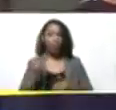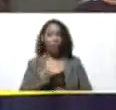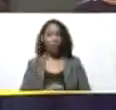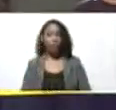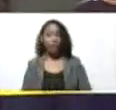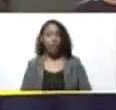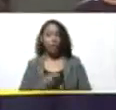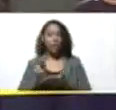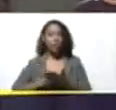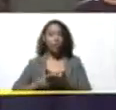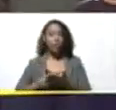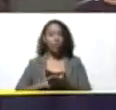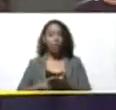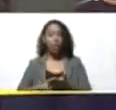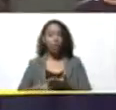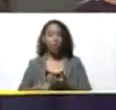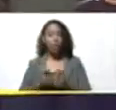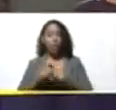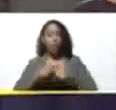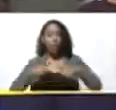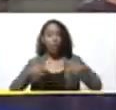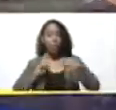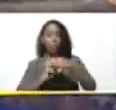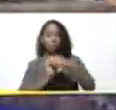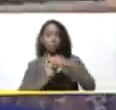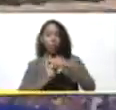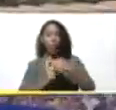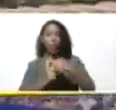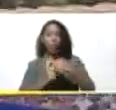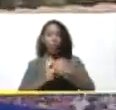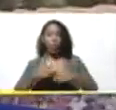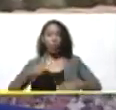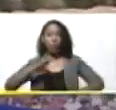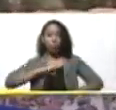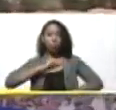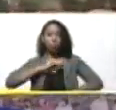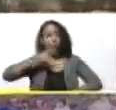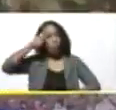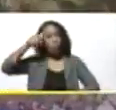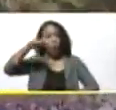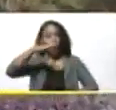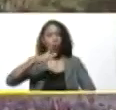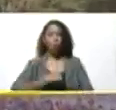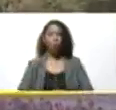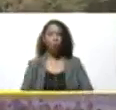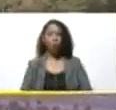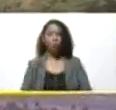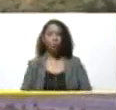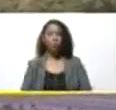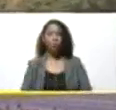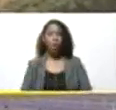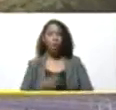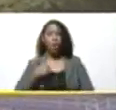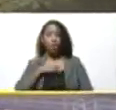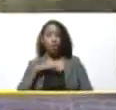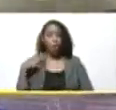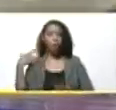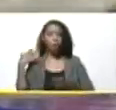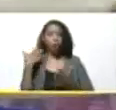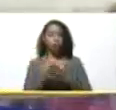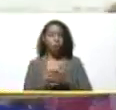de recuperación, de prosperidad, de bienestar para el pueblo. Hemos pasado años